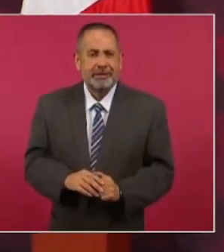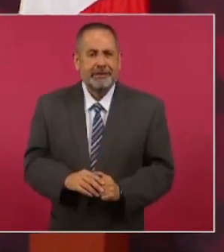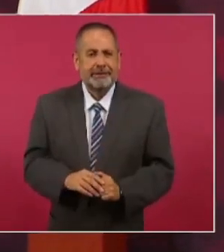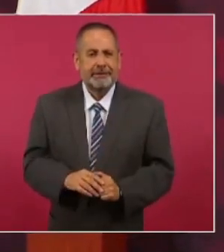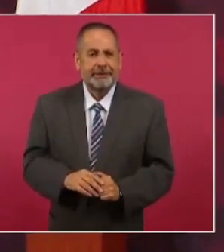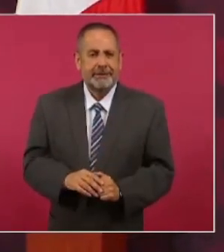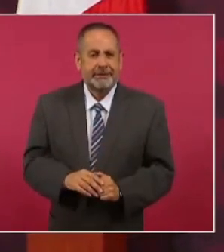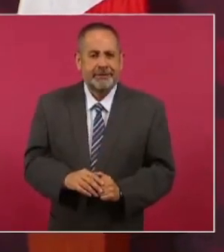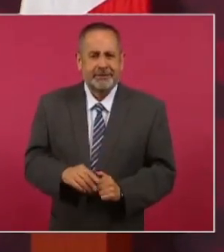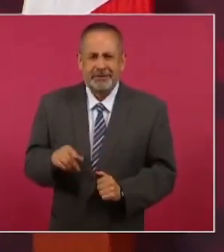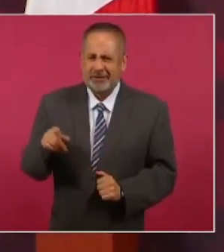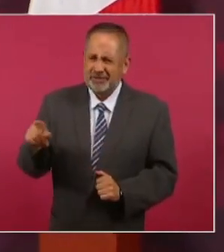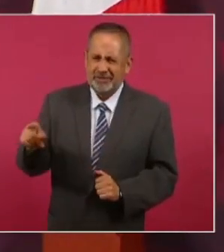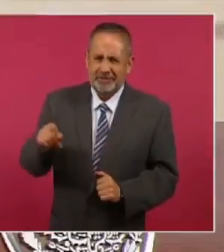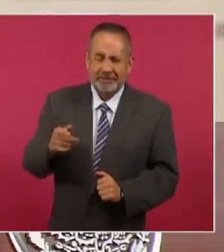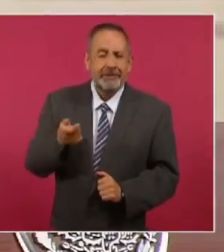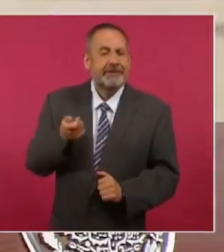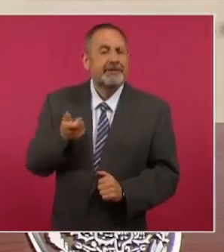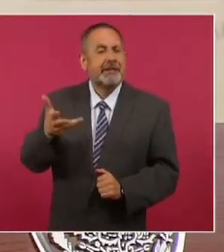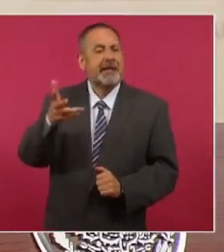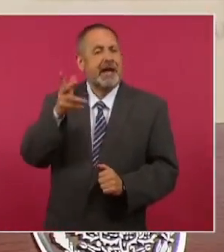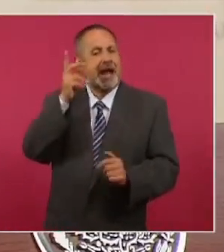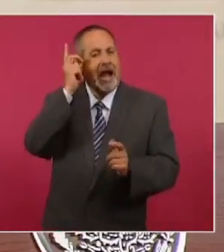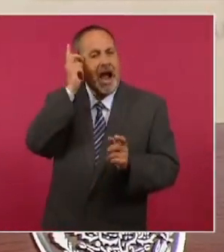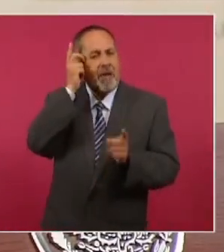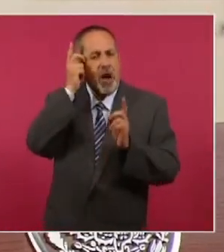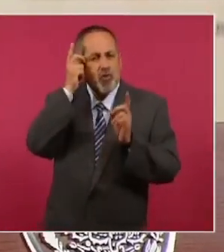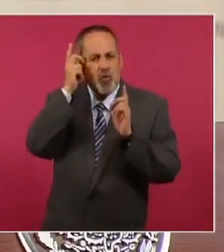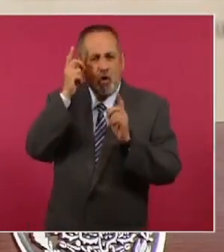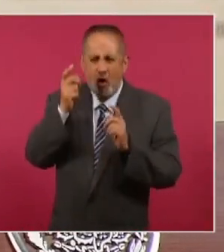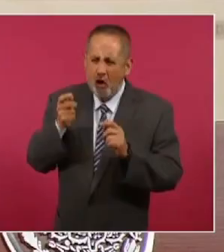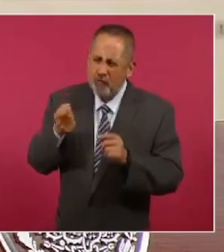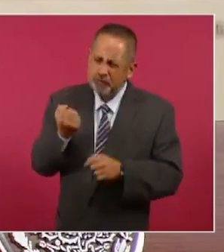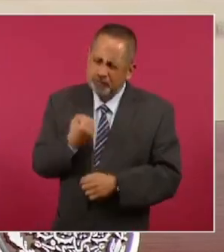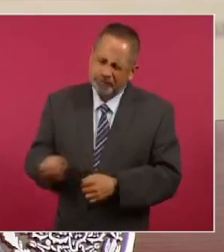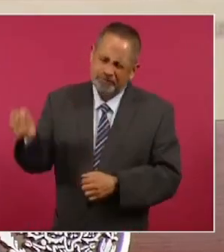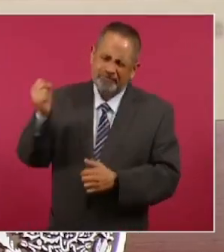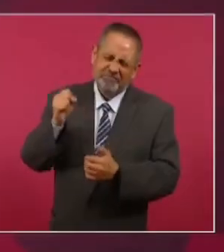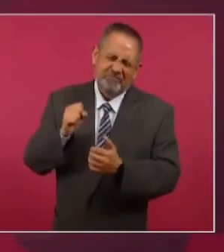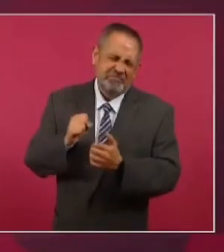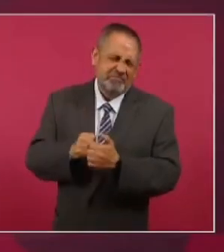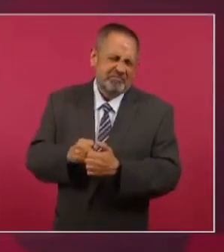caballos así se dice en el béisbol